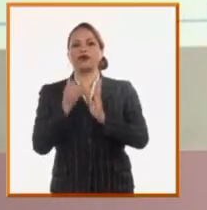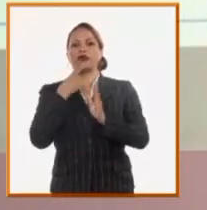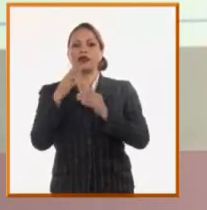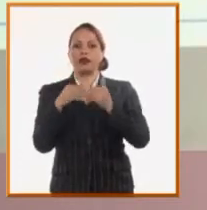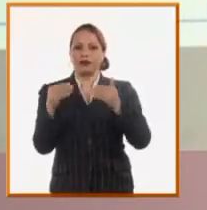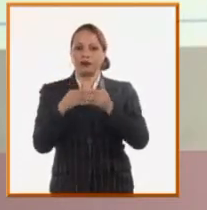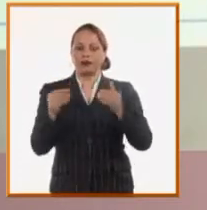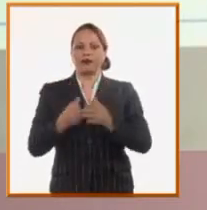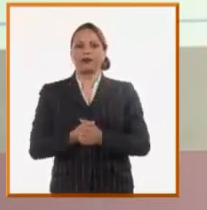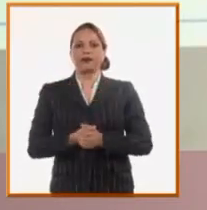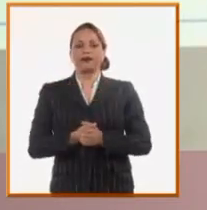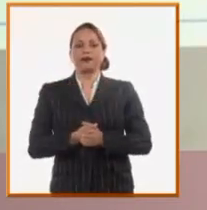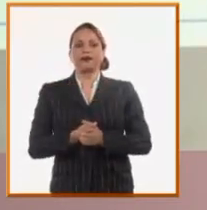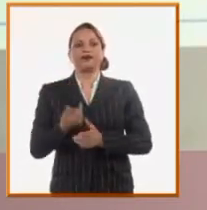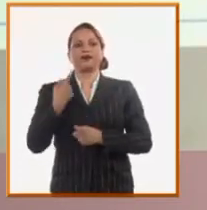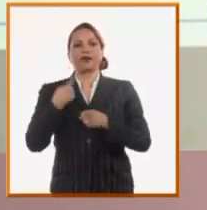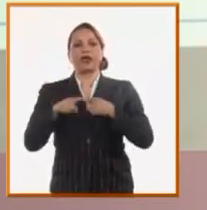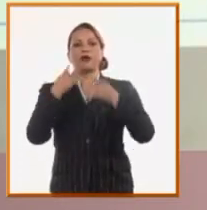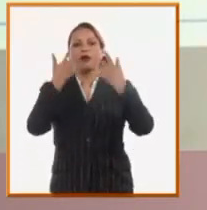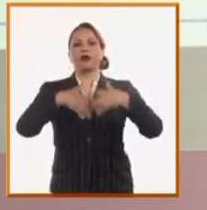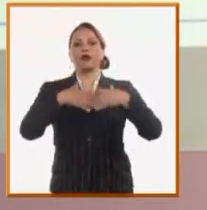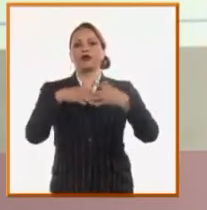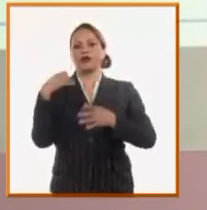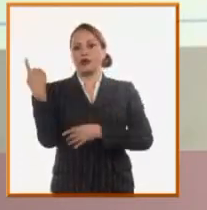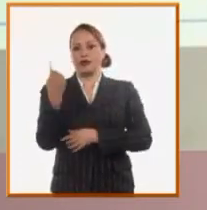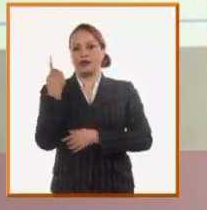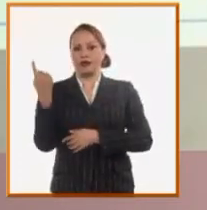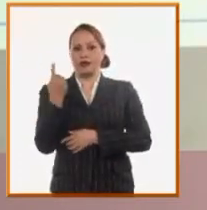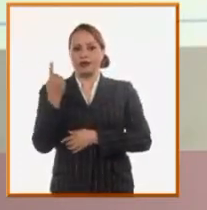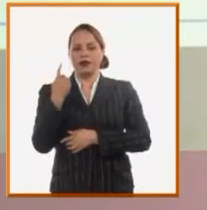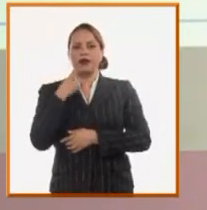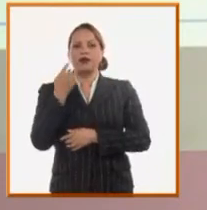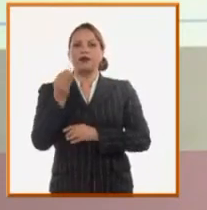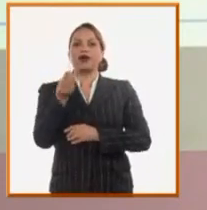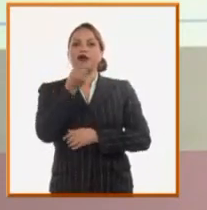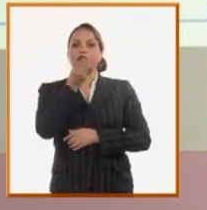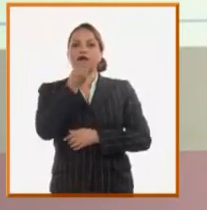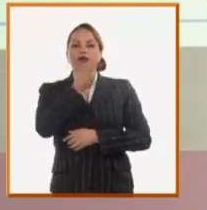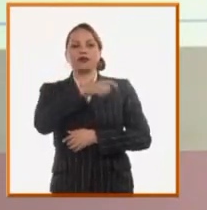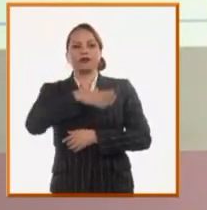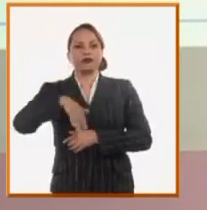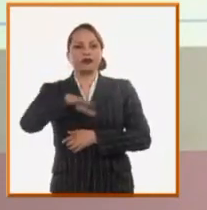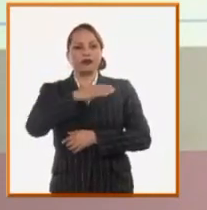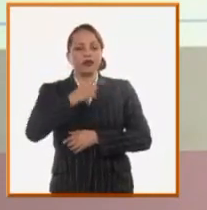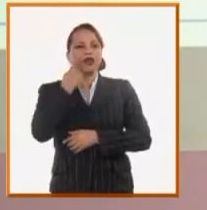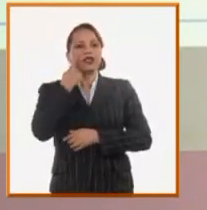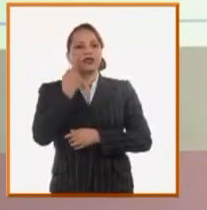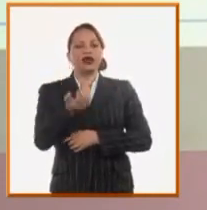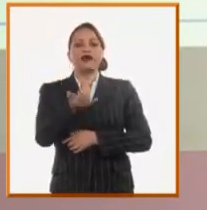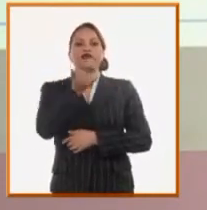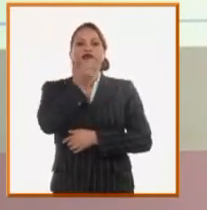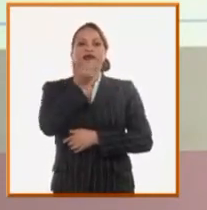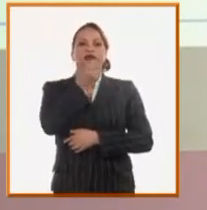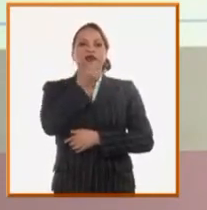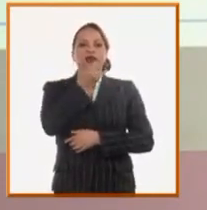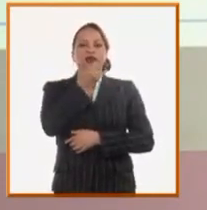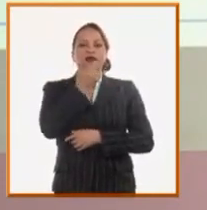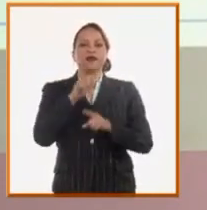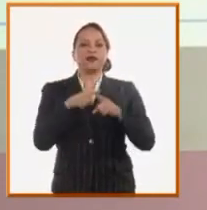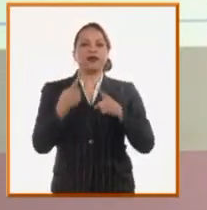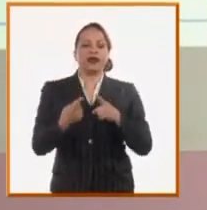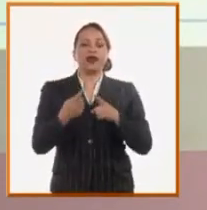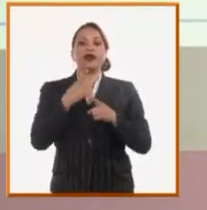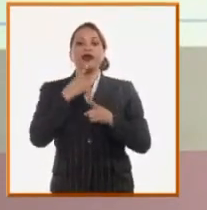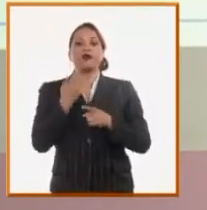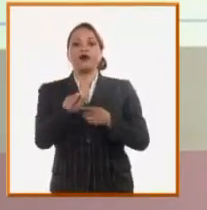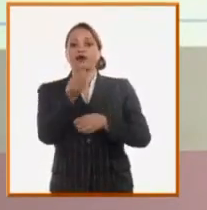hemos tenido, en el caso de las producciones nacionales, para el consumo interno y la exportación, se han visto afectadas por la falta de